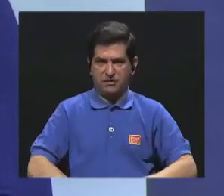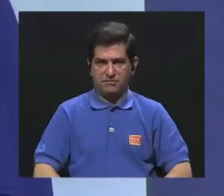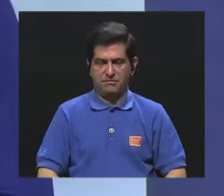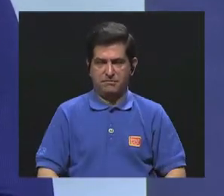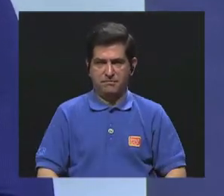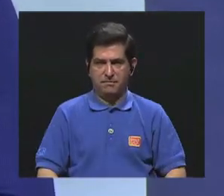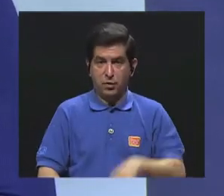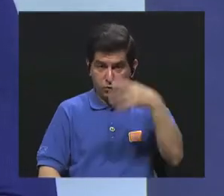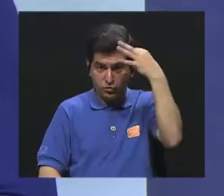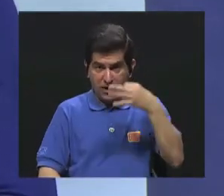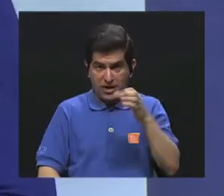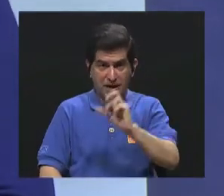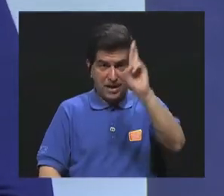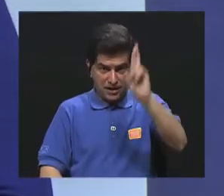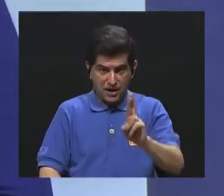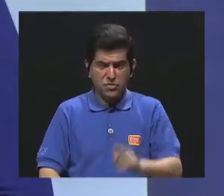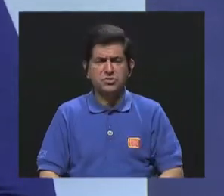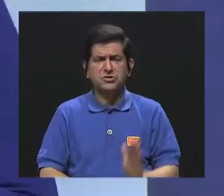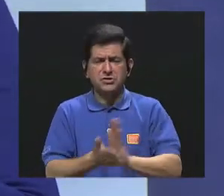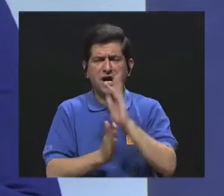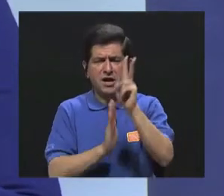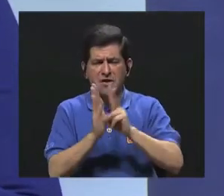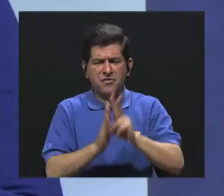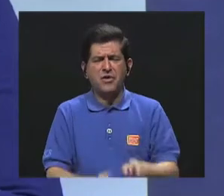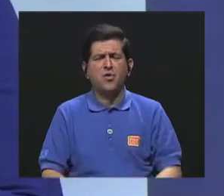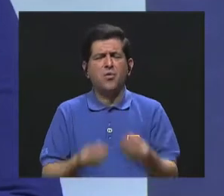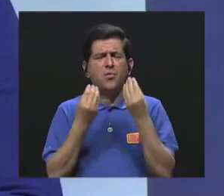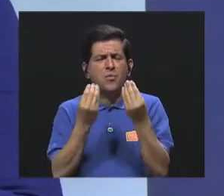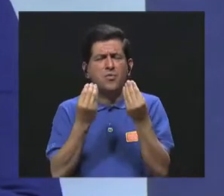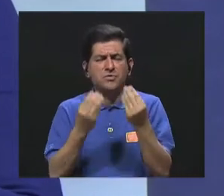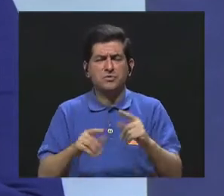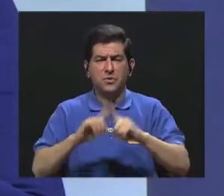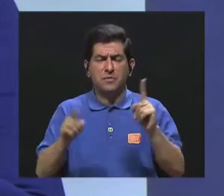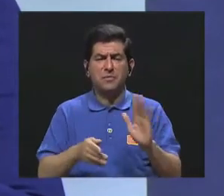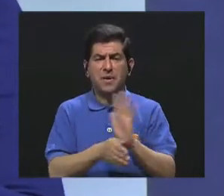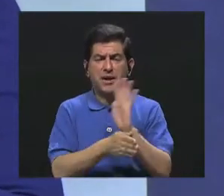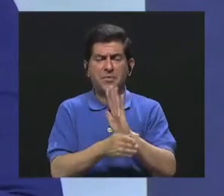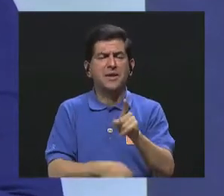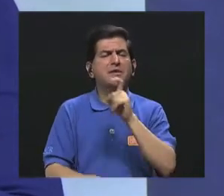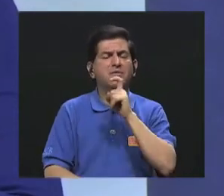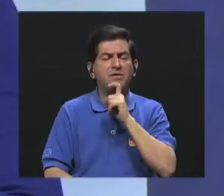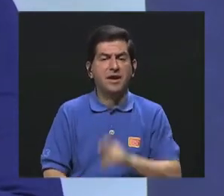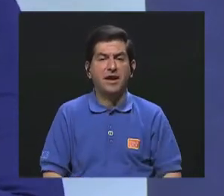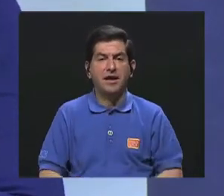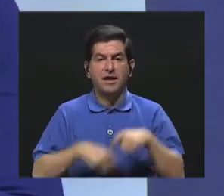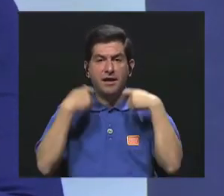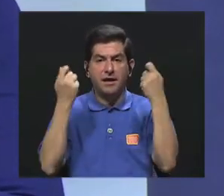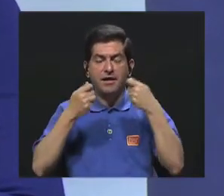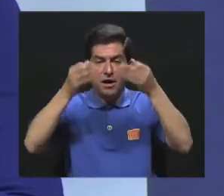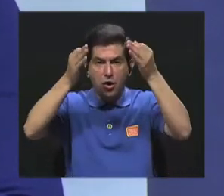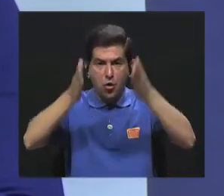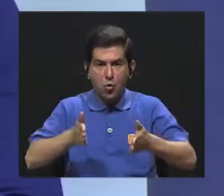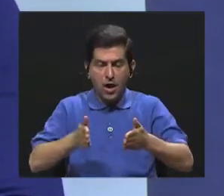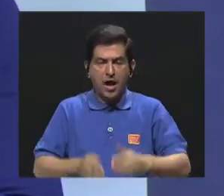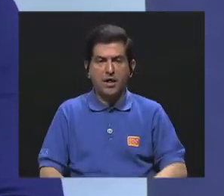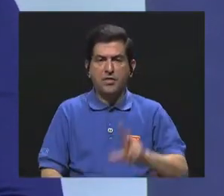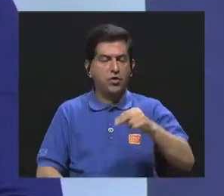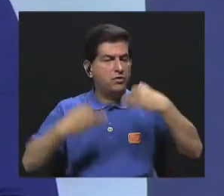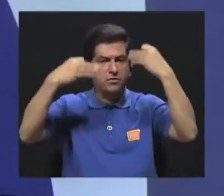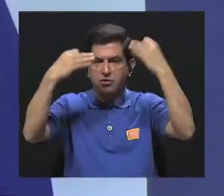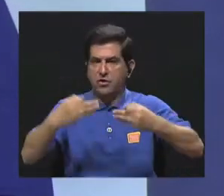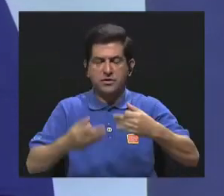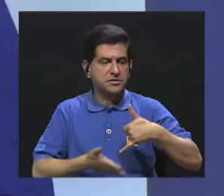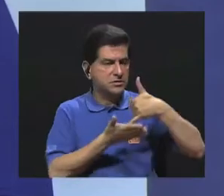que en Costa Rica se hace tanto documental y cuesta tanto hacer una película y aún así en el festival, durante el jurado no